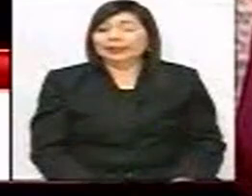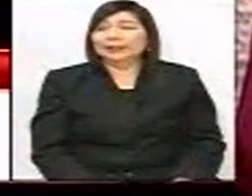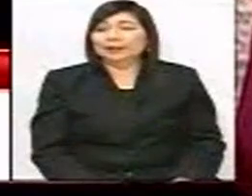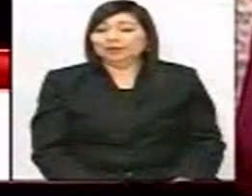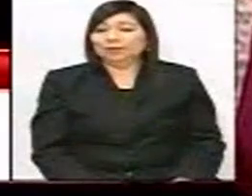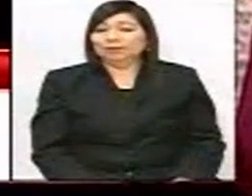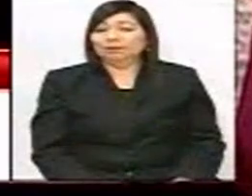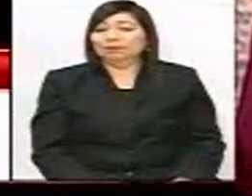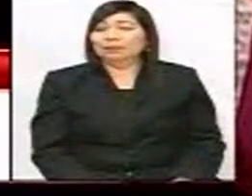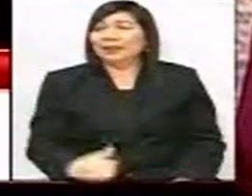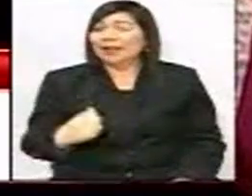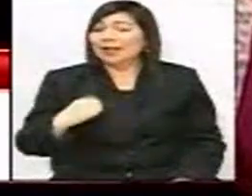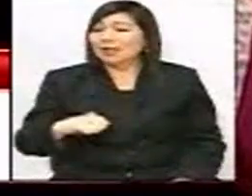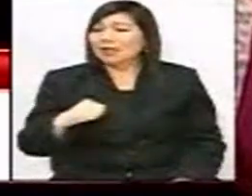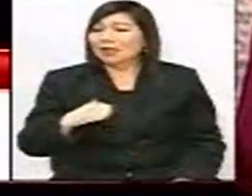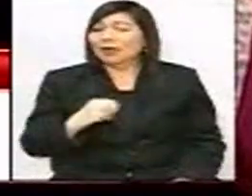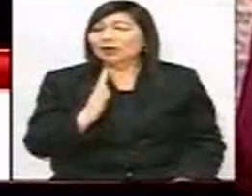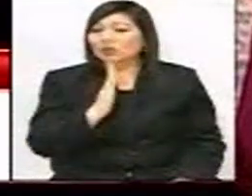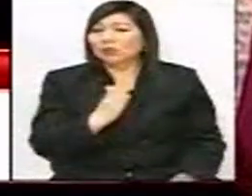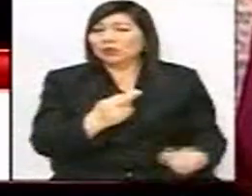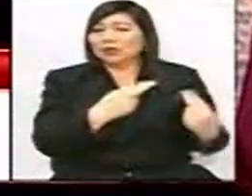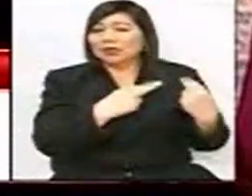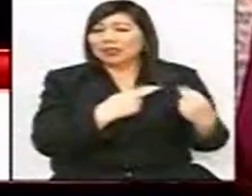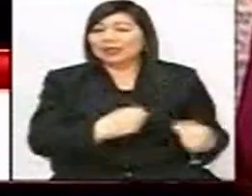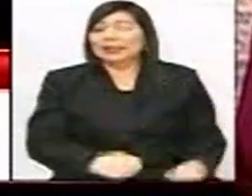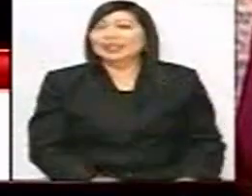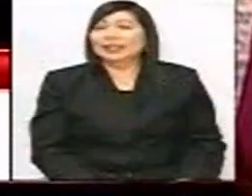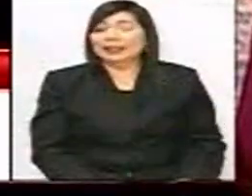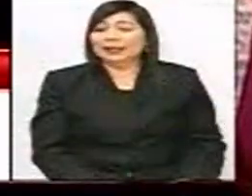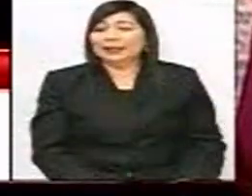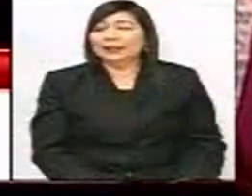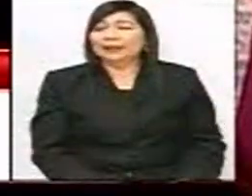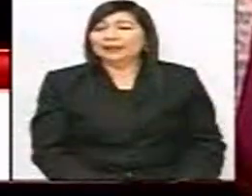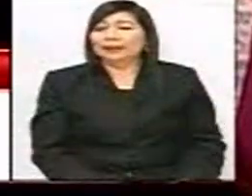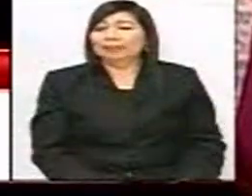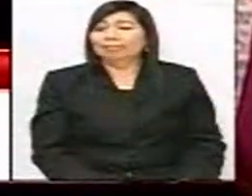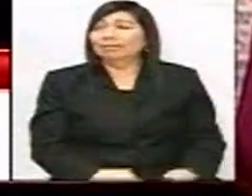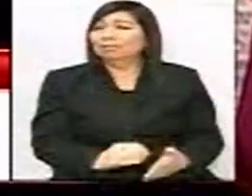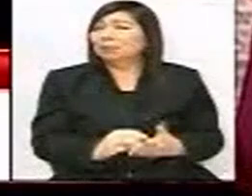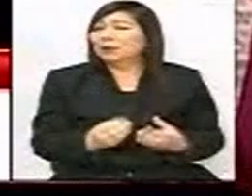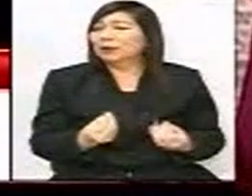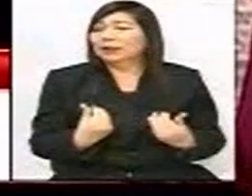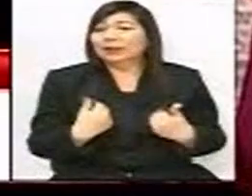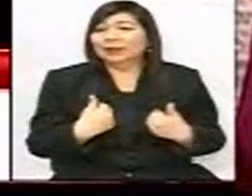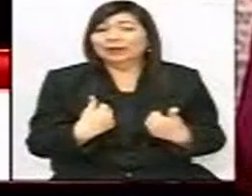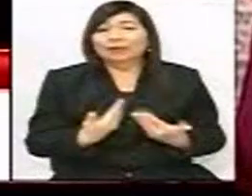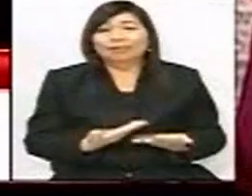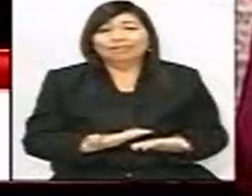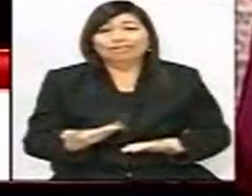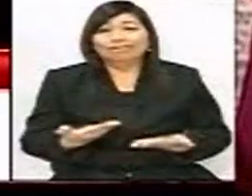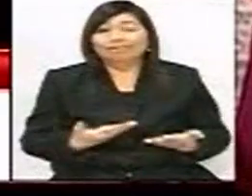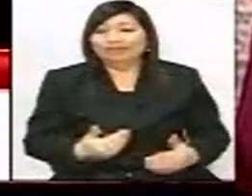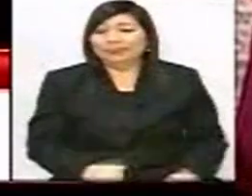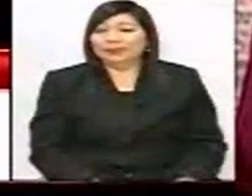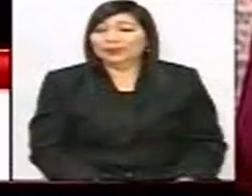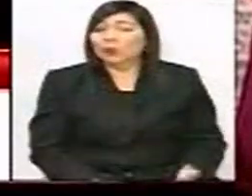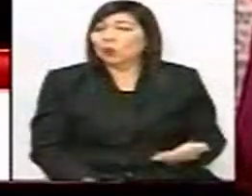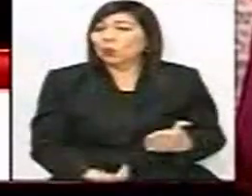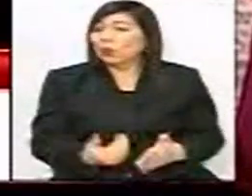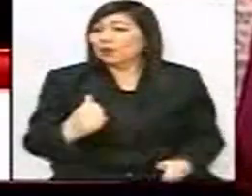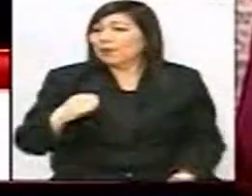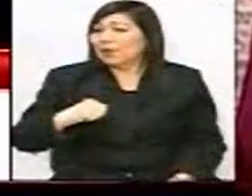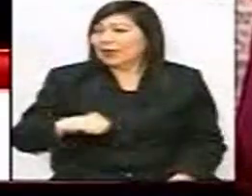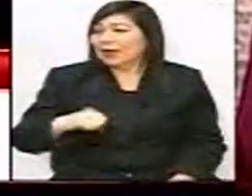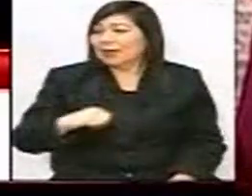señor alcalde, está en sus manos resolver este asunto. Porque si no, tendría que hacerlo el nuevo